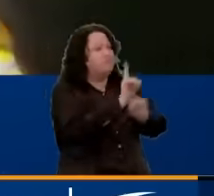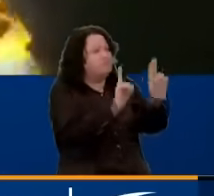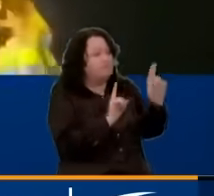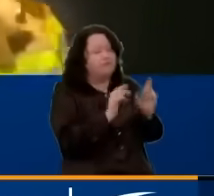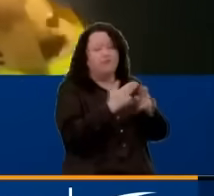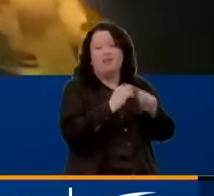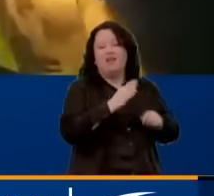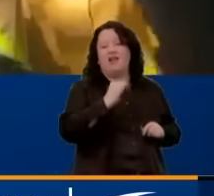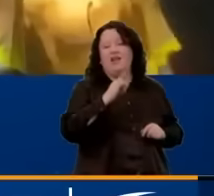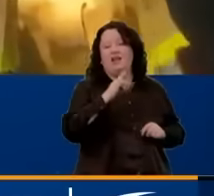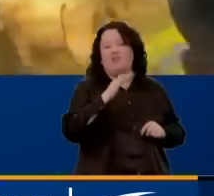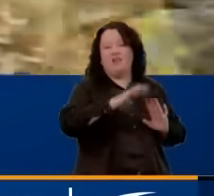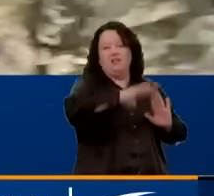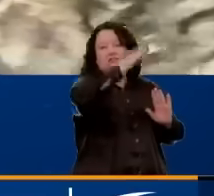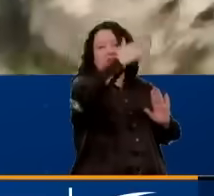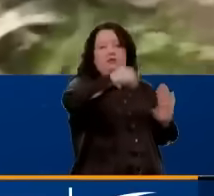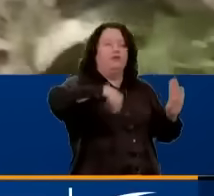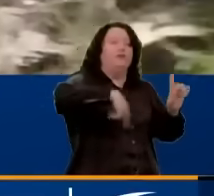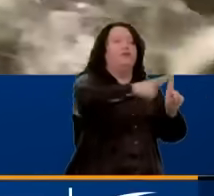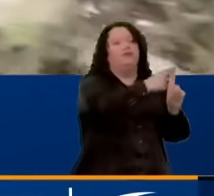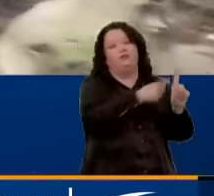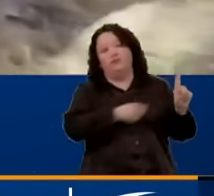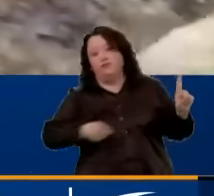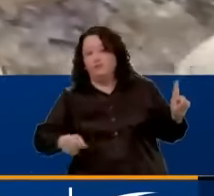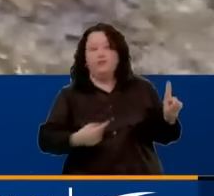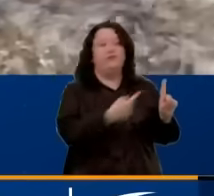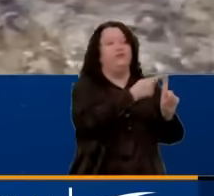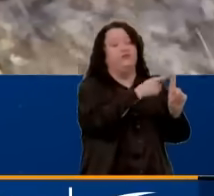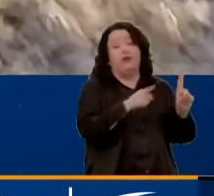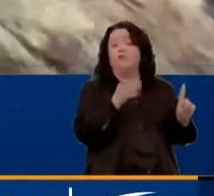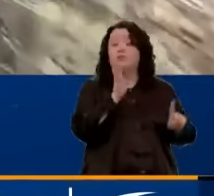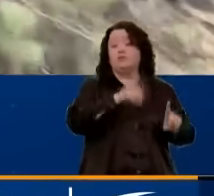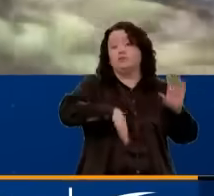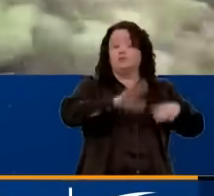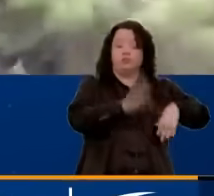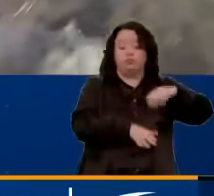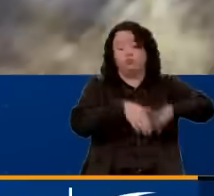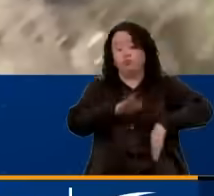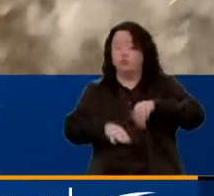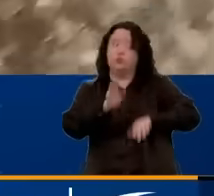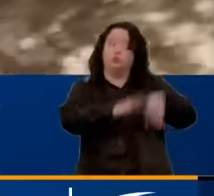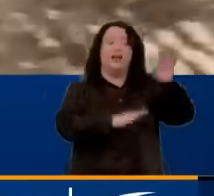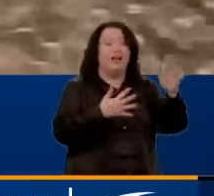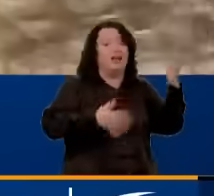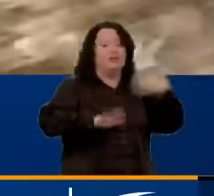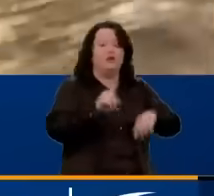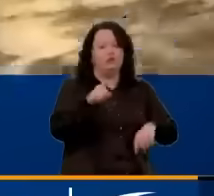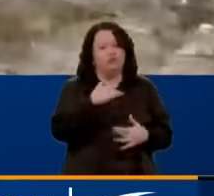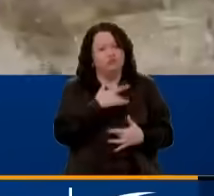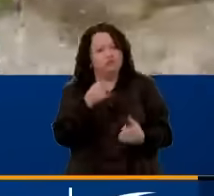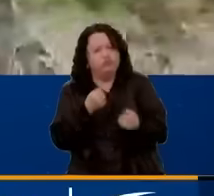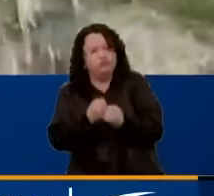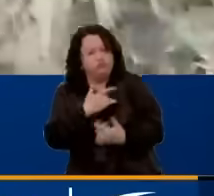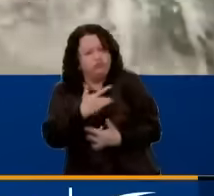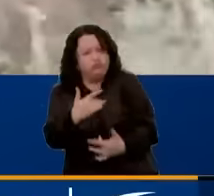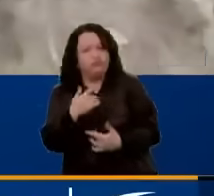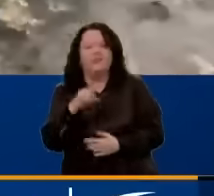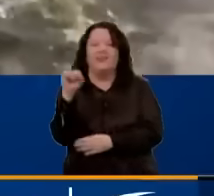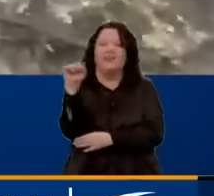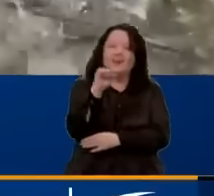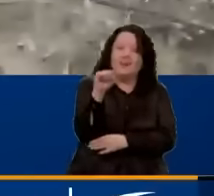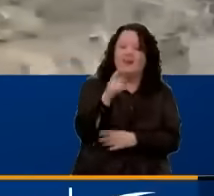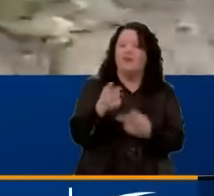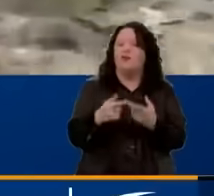lo han tenido que subir y bajar incluso a pie. También hay voluntarios que a través de carros,